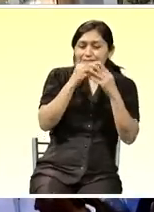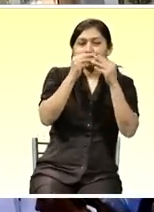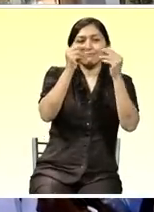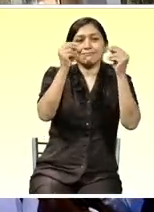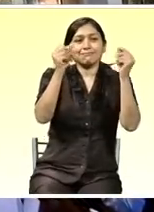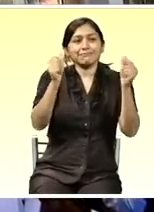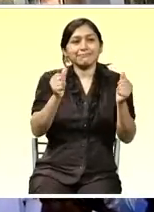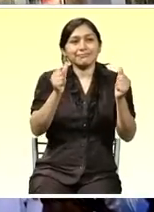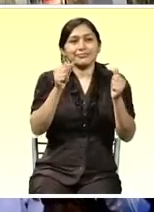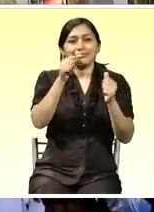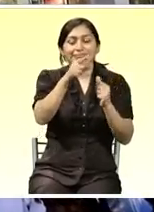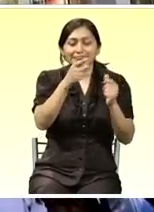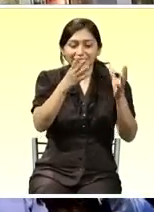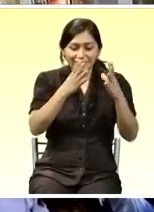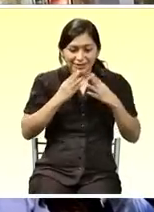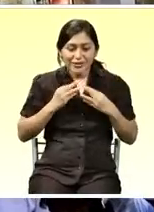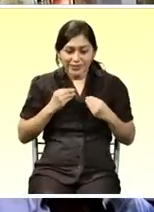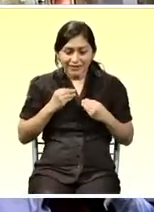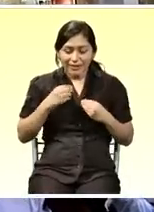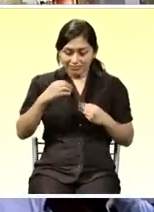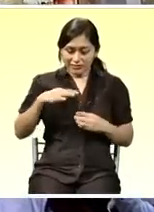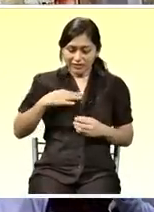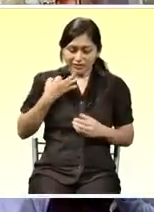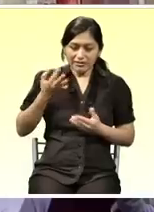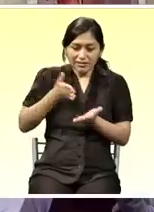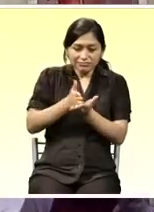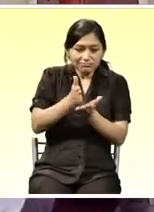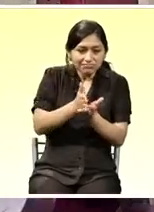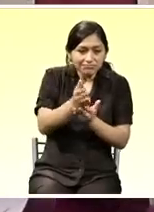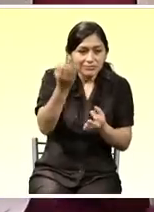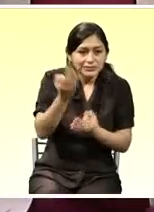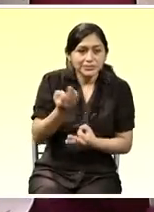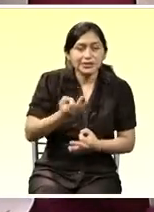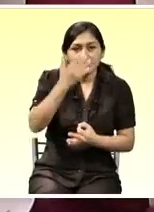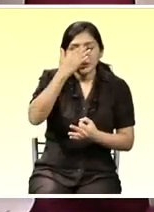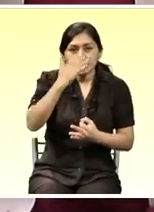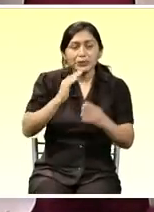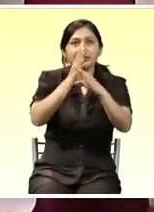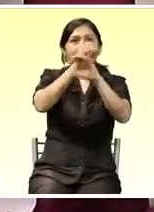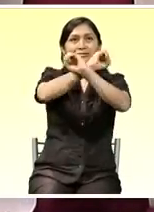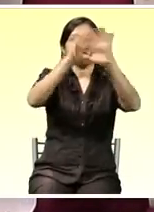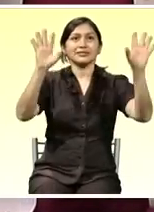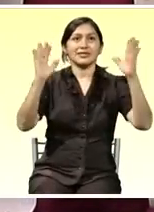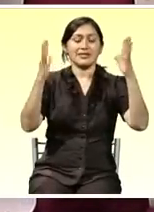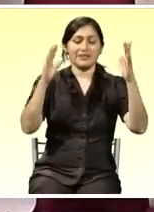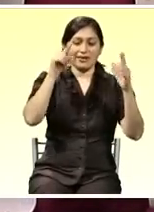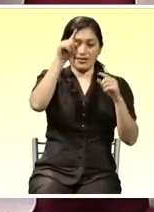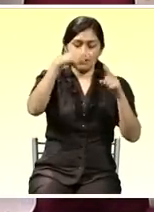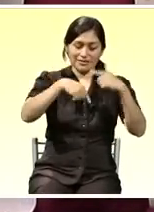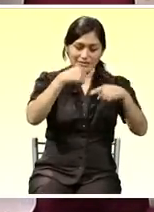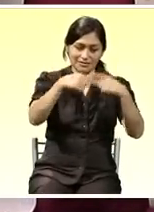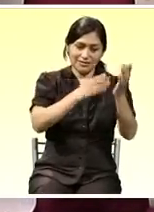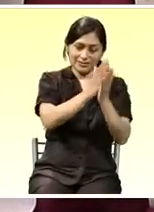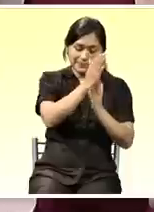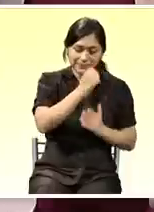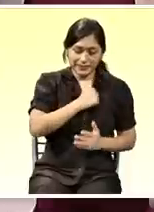que pueda servirte en esta vida y alabarte en la eterna. Amén. Dos estrellas